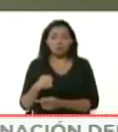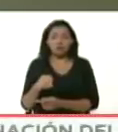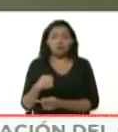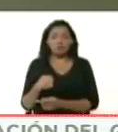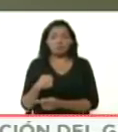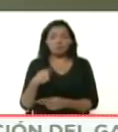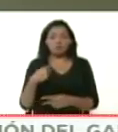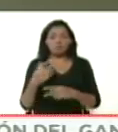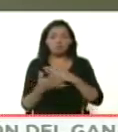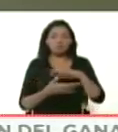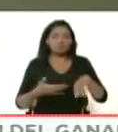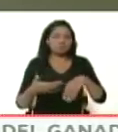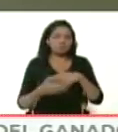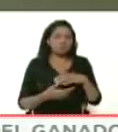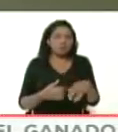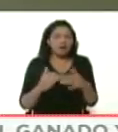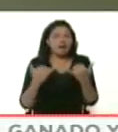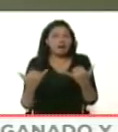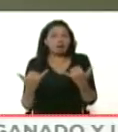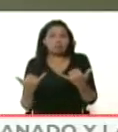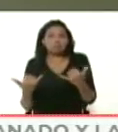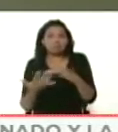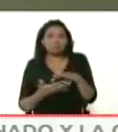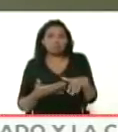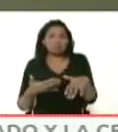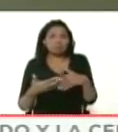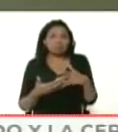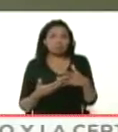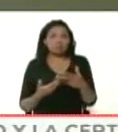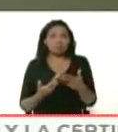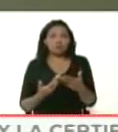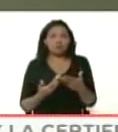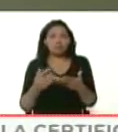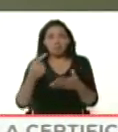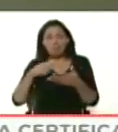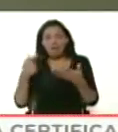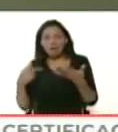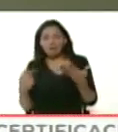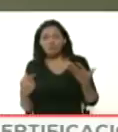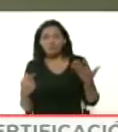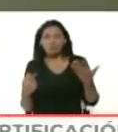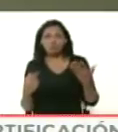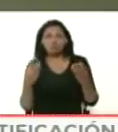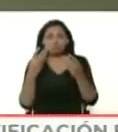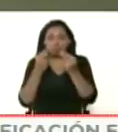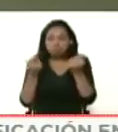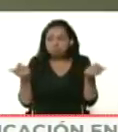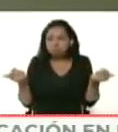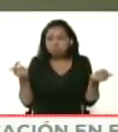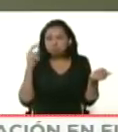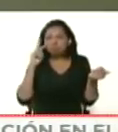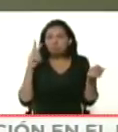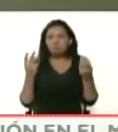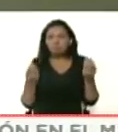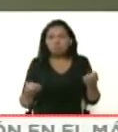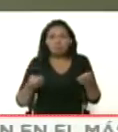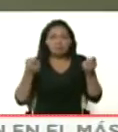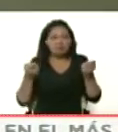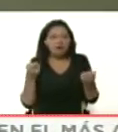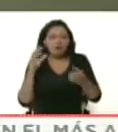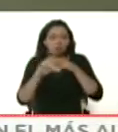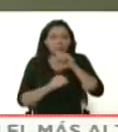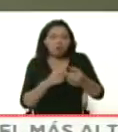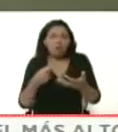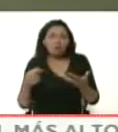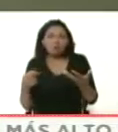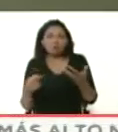la problemática de nosotros en este momento son los insumos que se han desaparecido un poco del mercado, pues, la parte